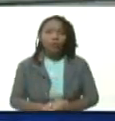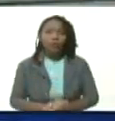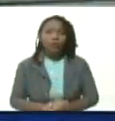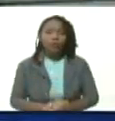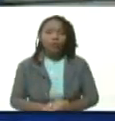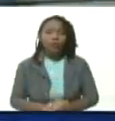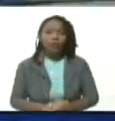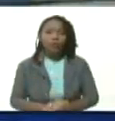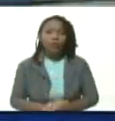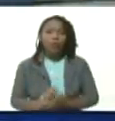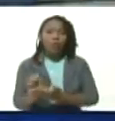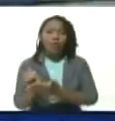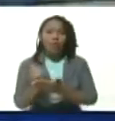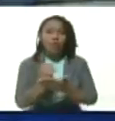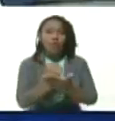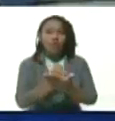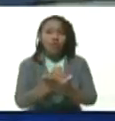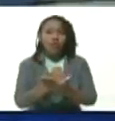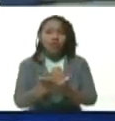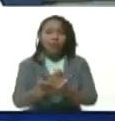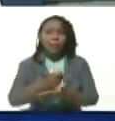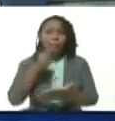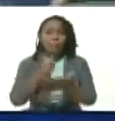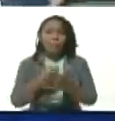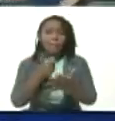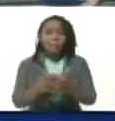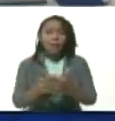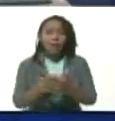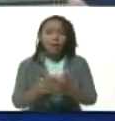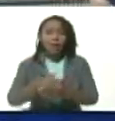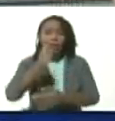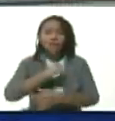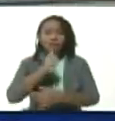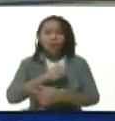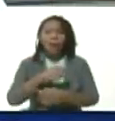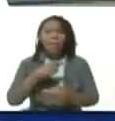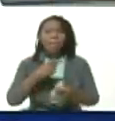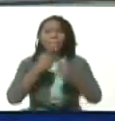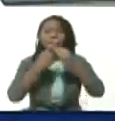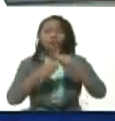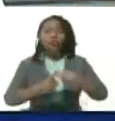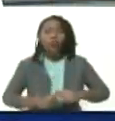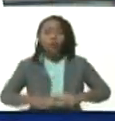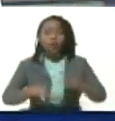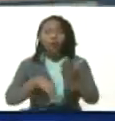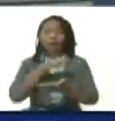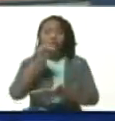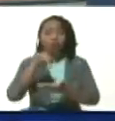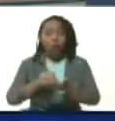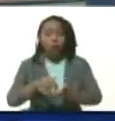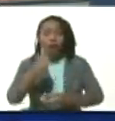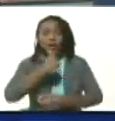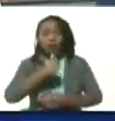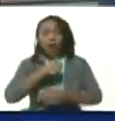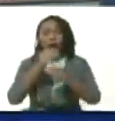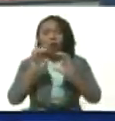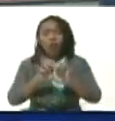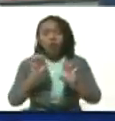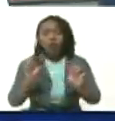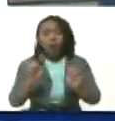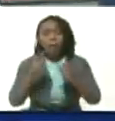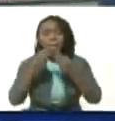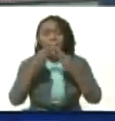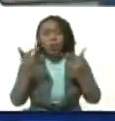Y con la recolección de los impuestos se sostiene el presupuesto nacional, se sostiene la educación pública, la